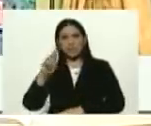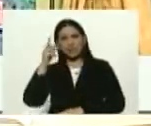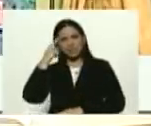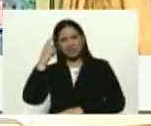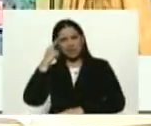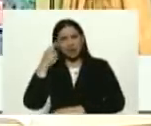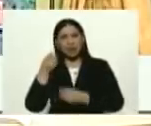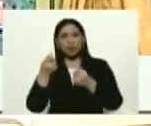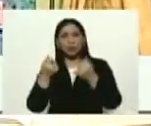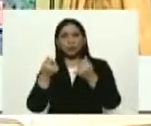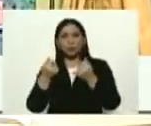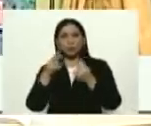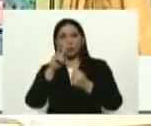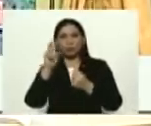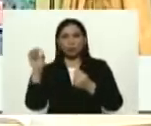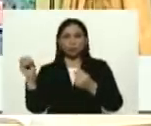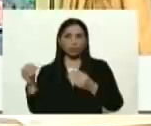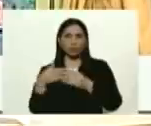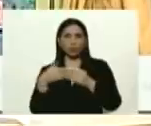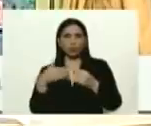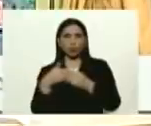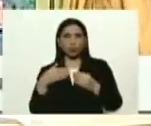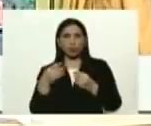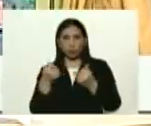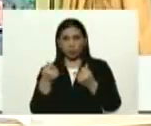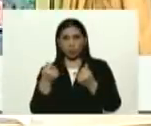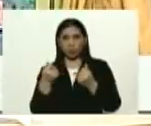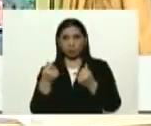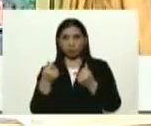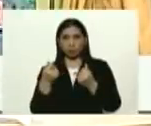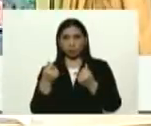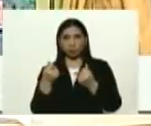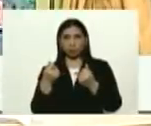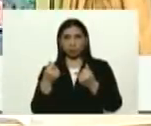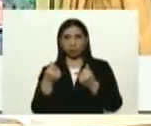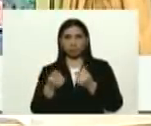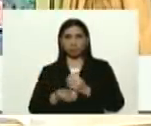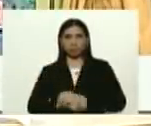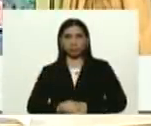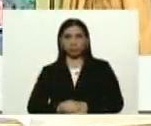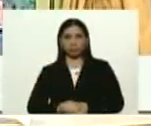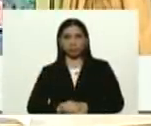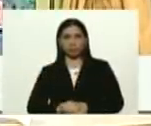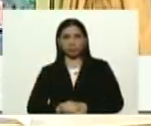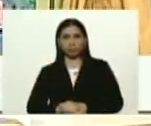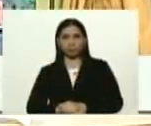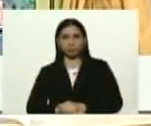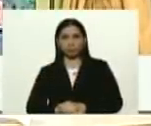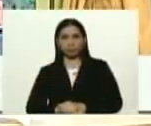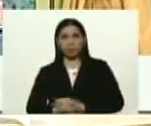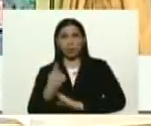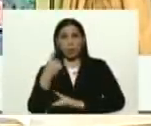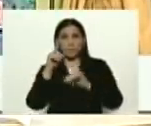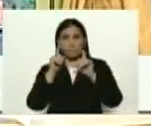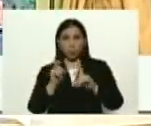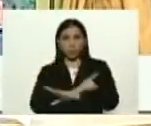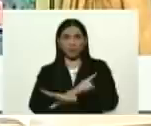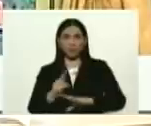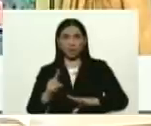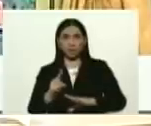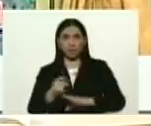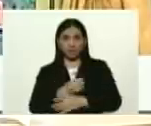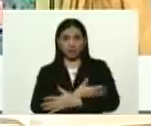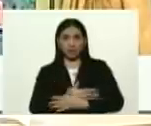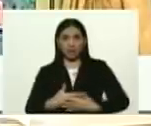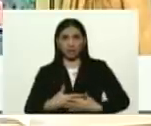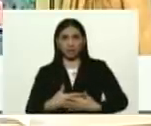$200. Una prueba rápida, esta de sangre,